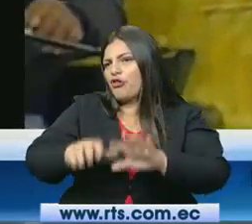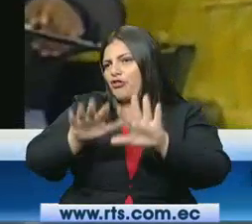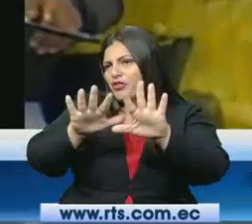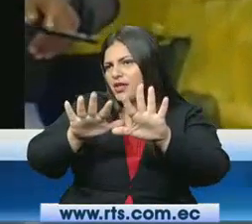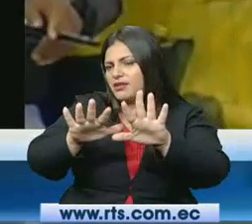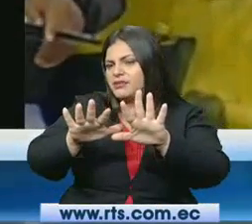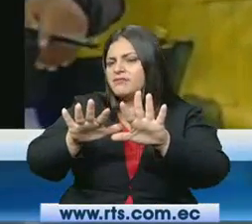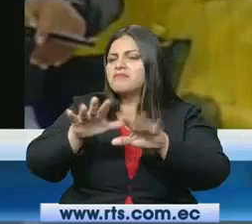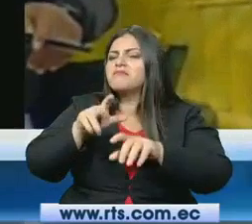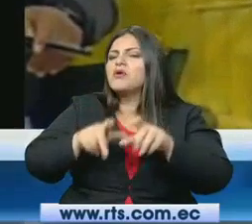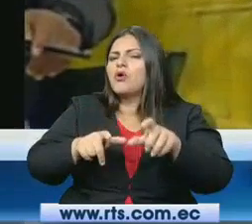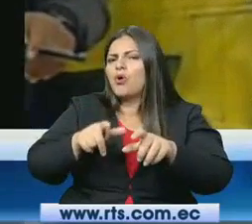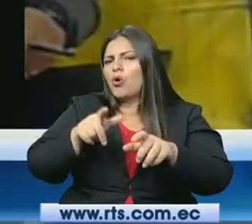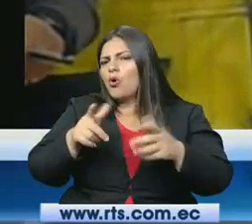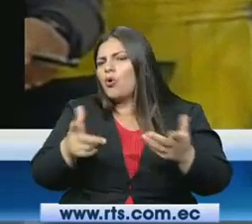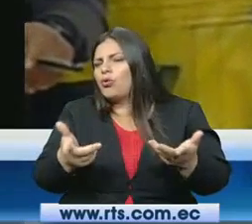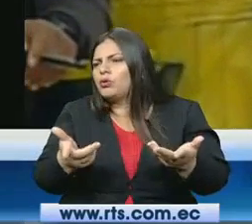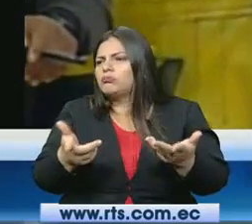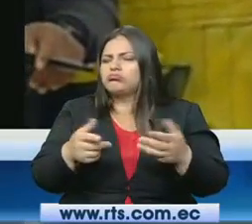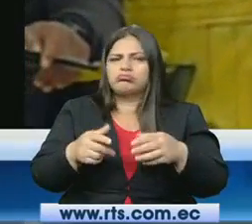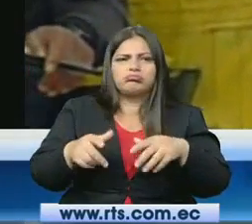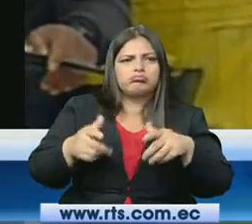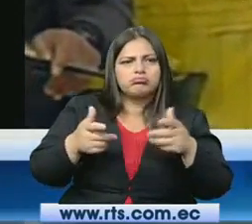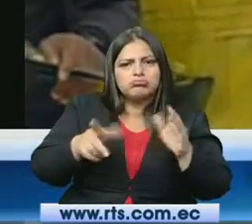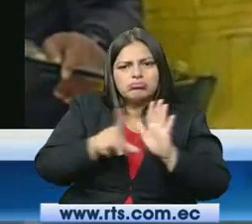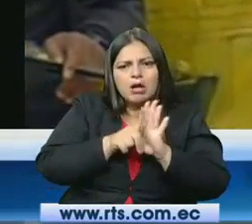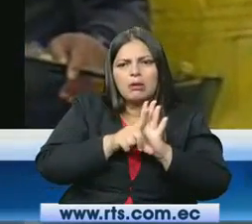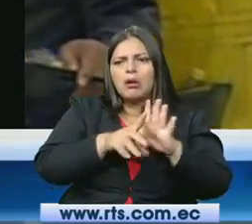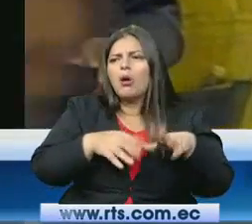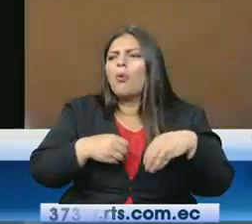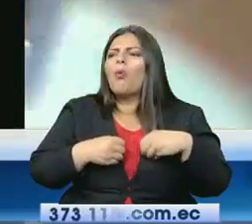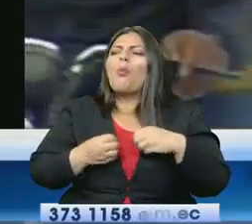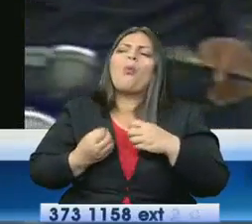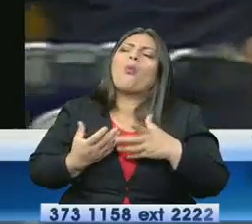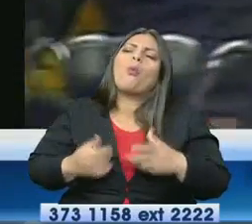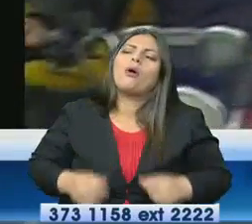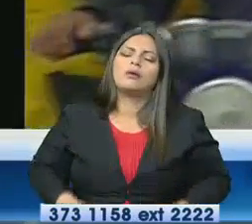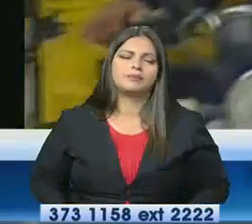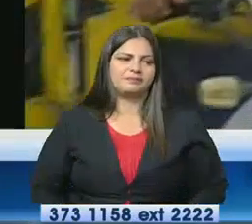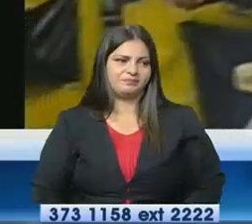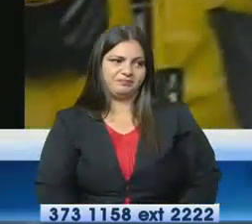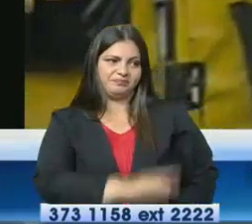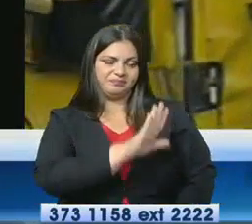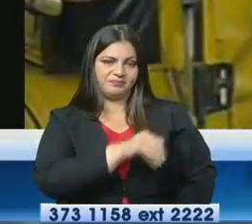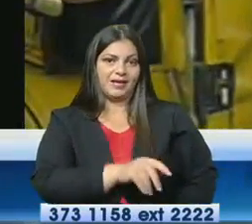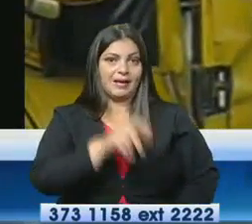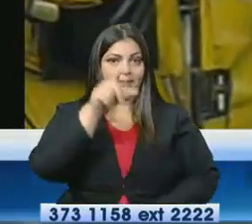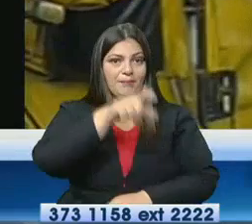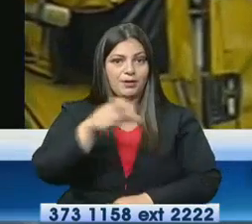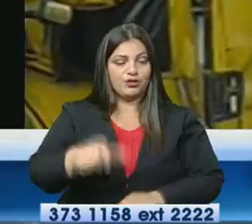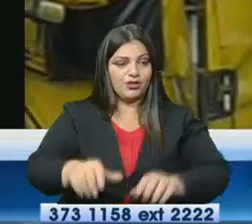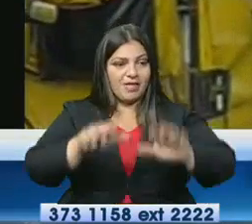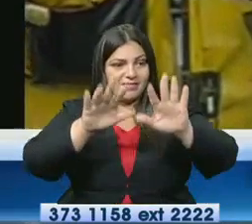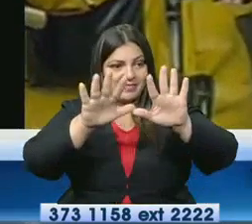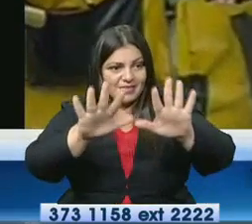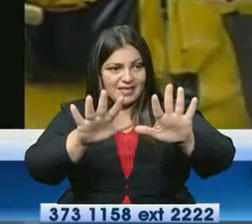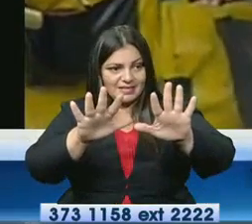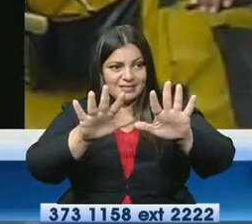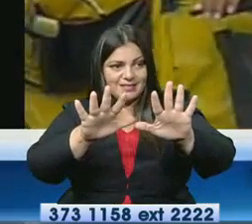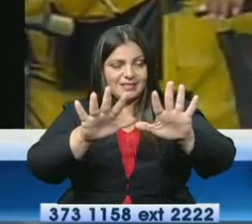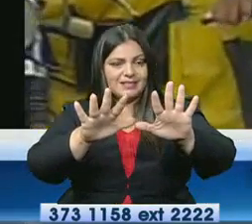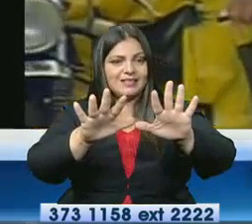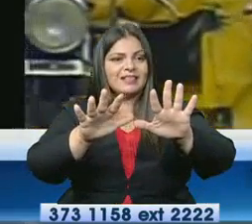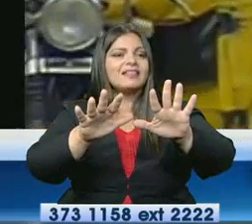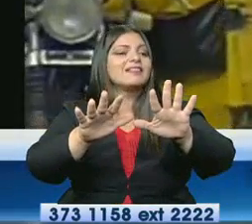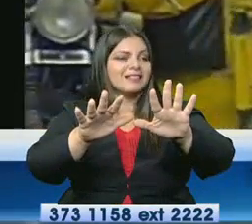de 10, ordenadamente aquí hay unos 3, 4, nada más. ¿El resto, los 7? Al garete. Aquí normalmente éramos 149